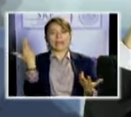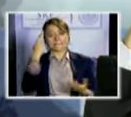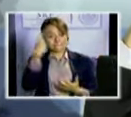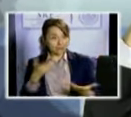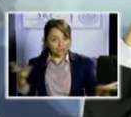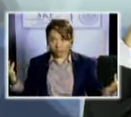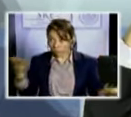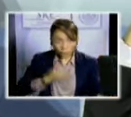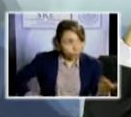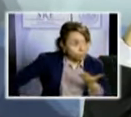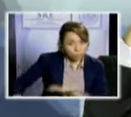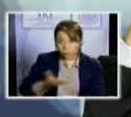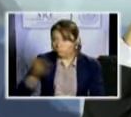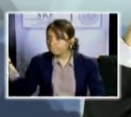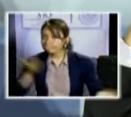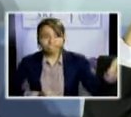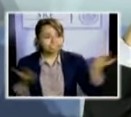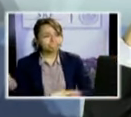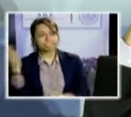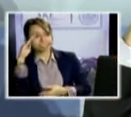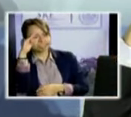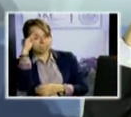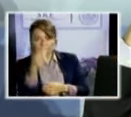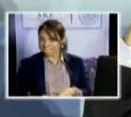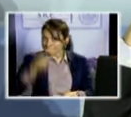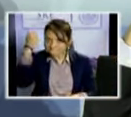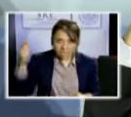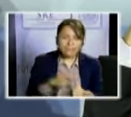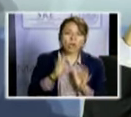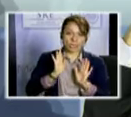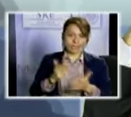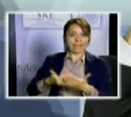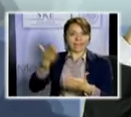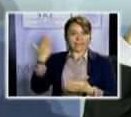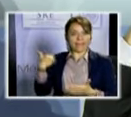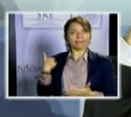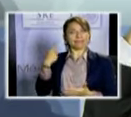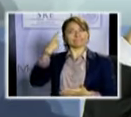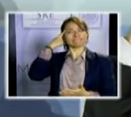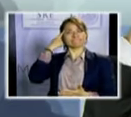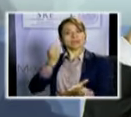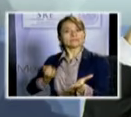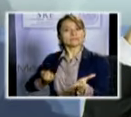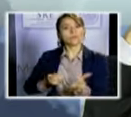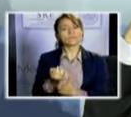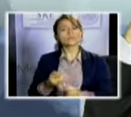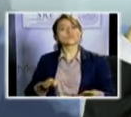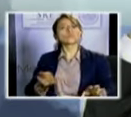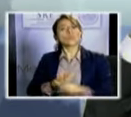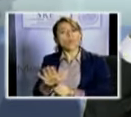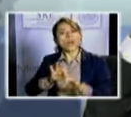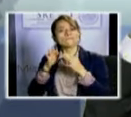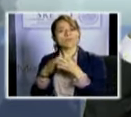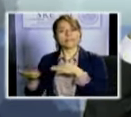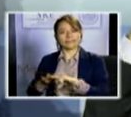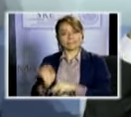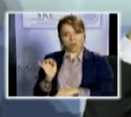que permita analizar, primero, los resultados de esta estrategia y segundo, las alternativas. Y las